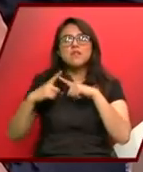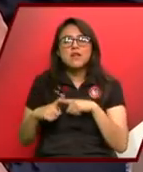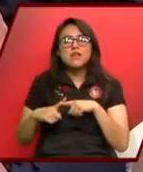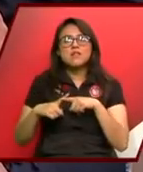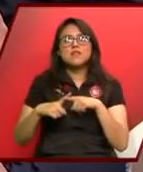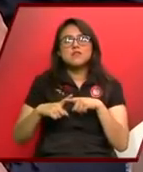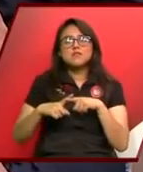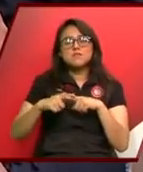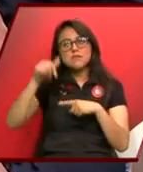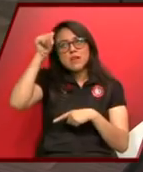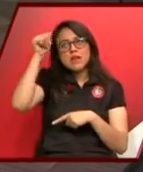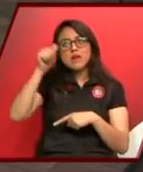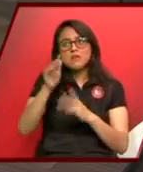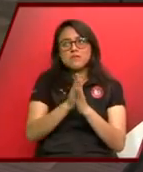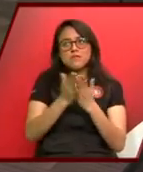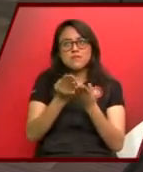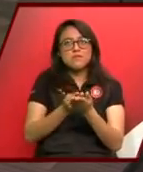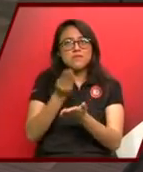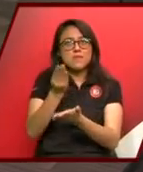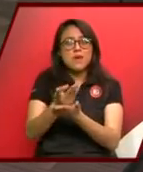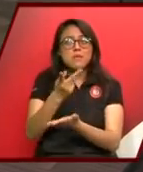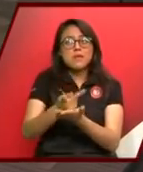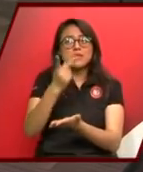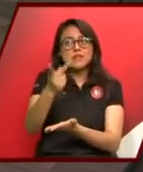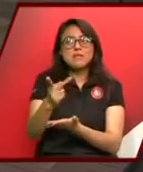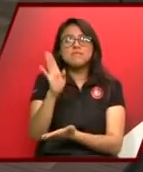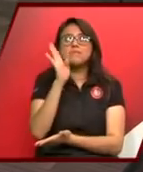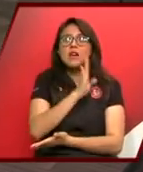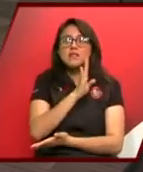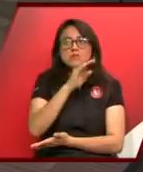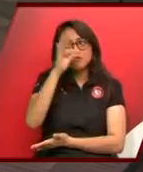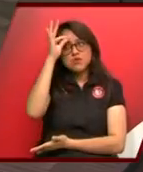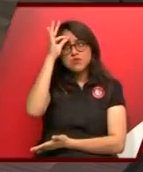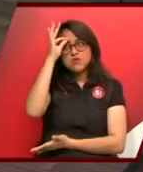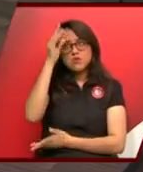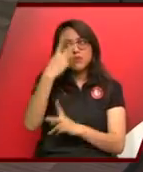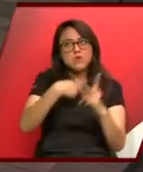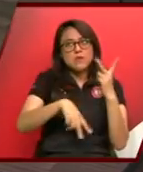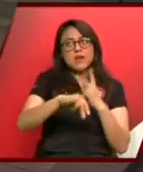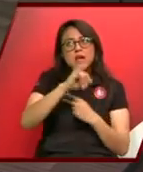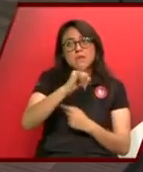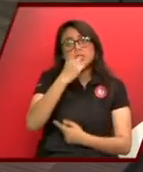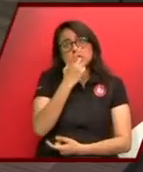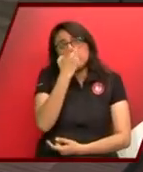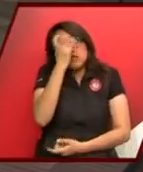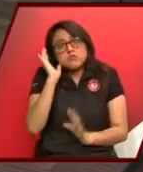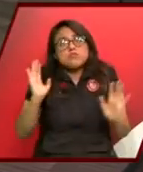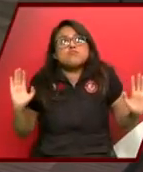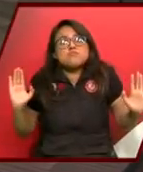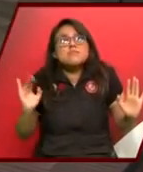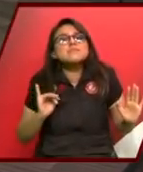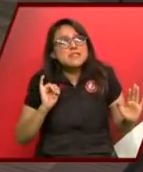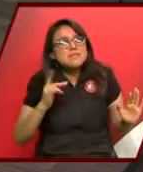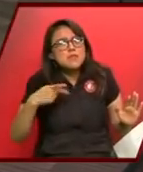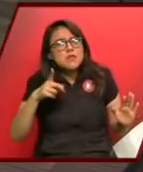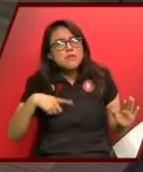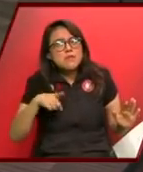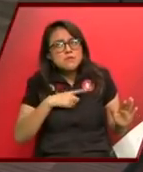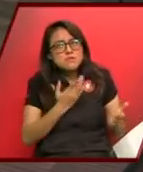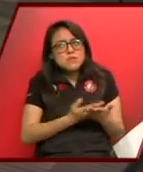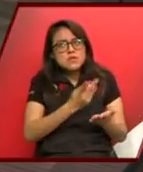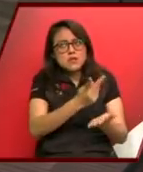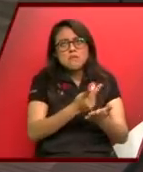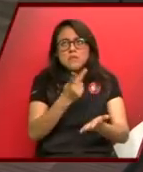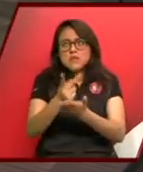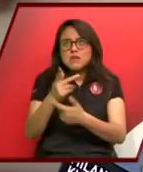de nunca se presta un libro, porque es tarugo el que lo presta, pero más tarugo el que lo regresa. Así dice, ¿no? O sea... Eso dice, pero hay que seguir prestando los